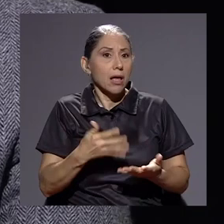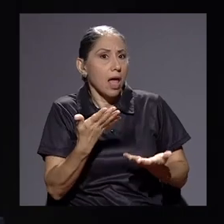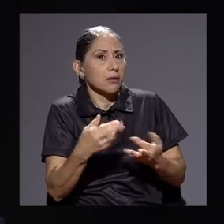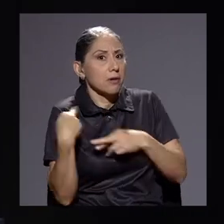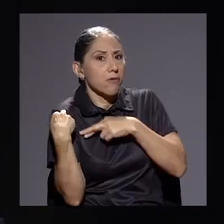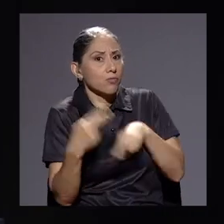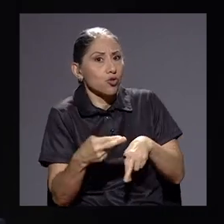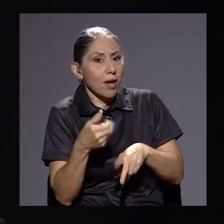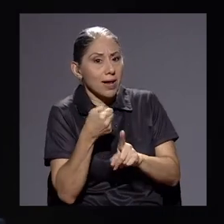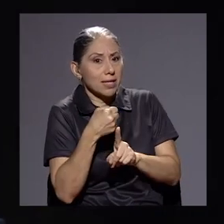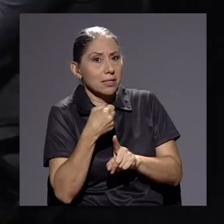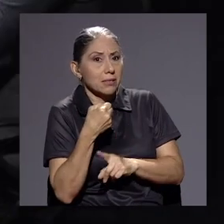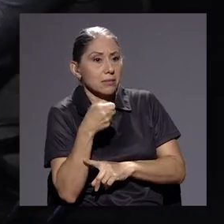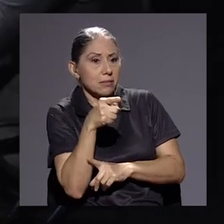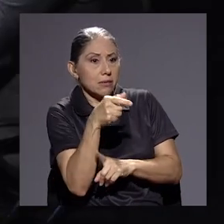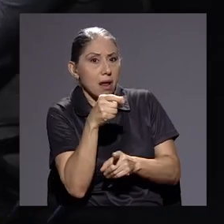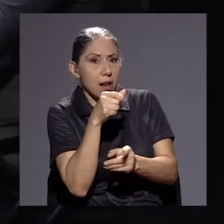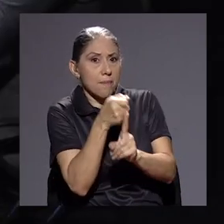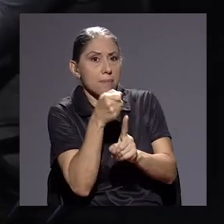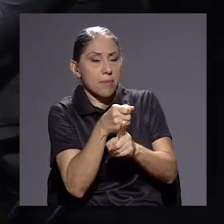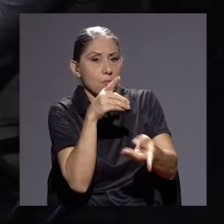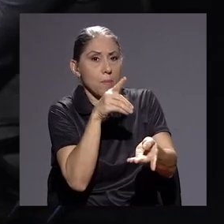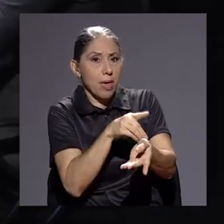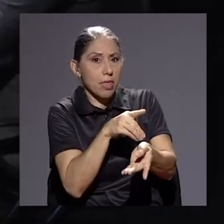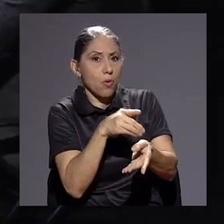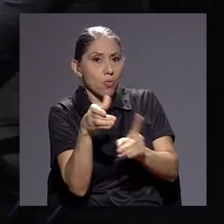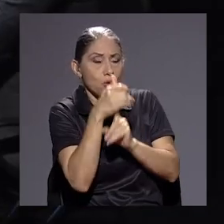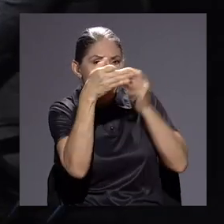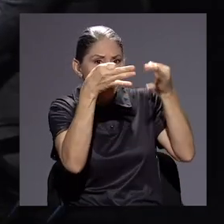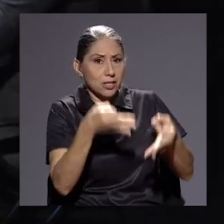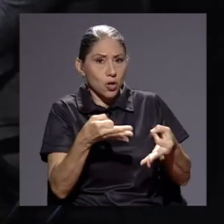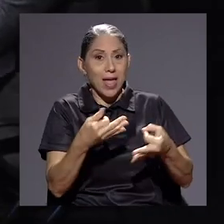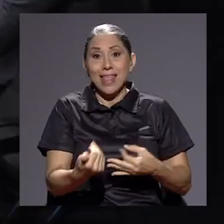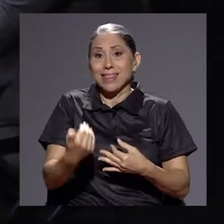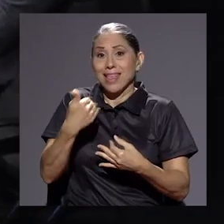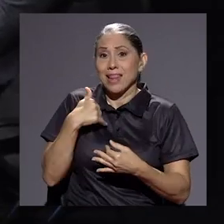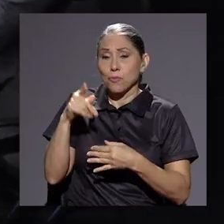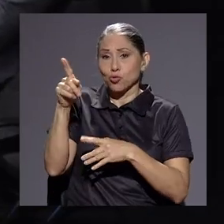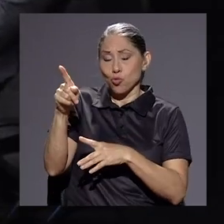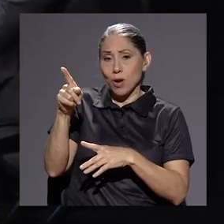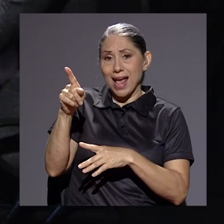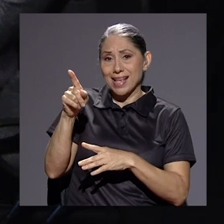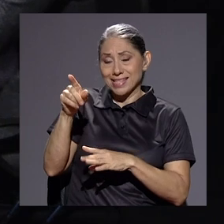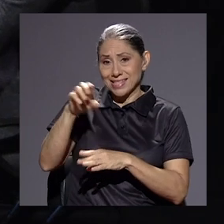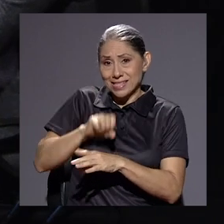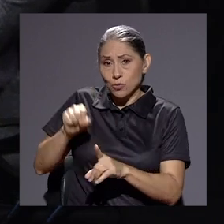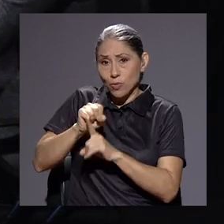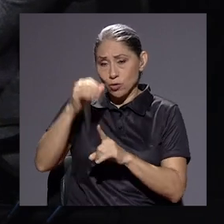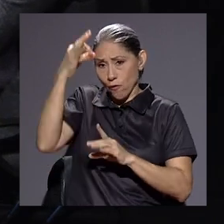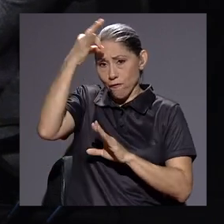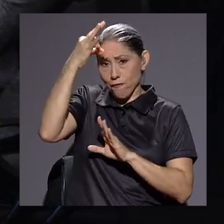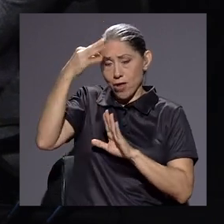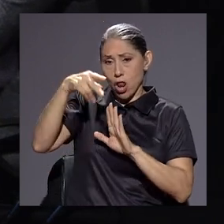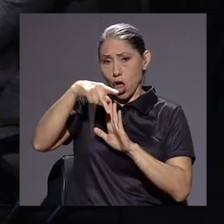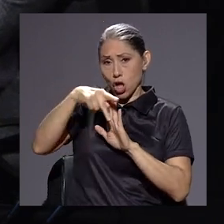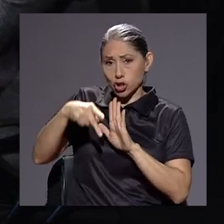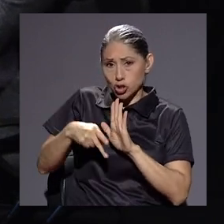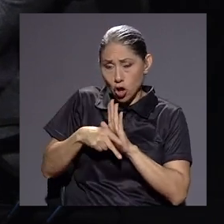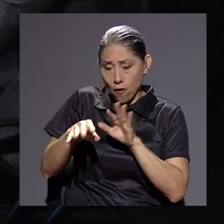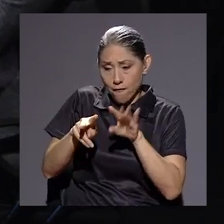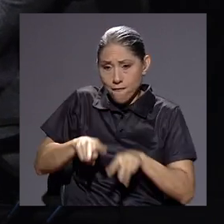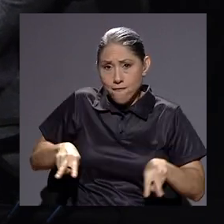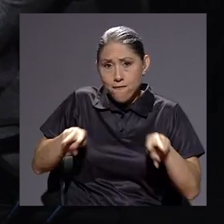irresponsable que el médico tome esa decisión. Tenemos una cuestión epistemológica, una lógica, y en base a eso tenemos una decisión ética.